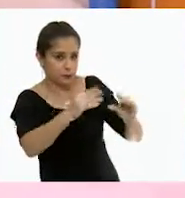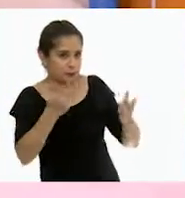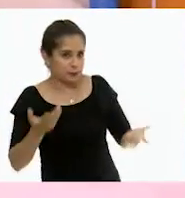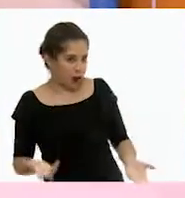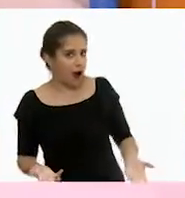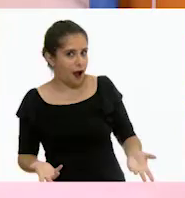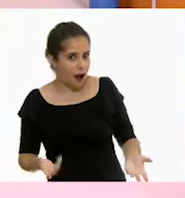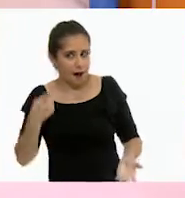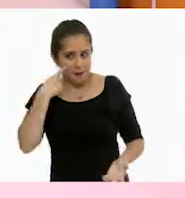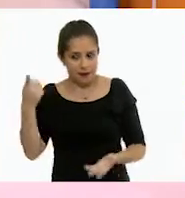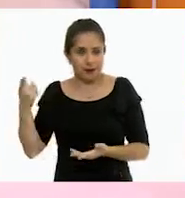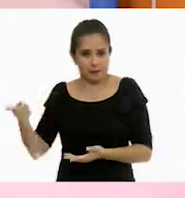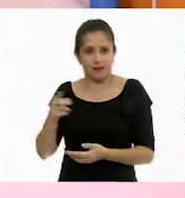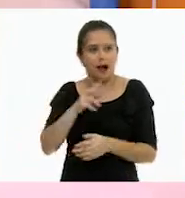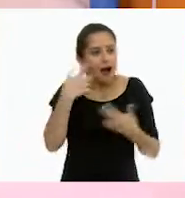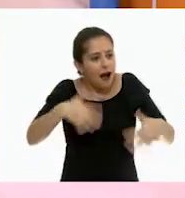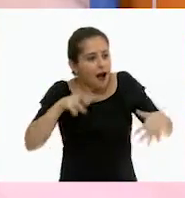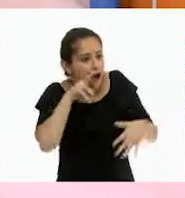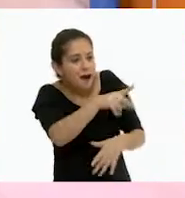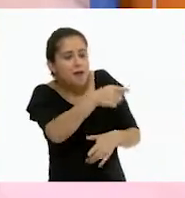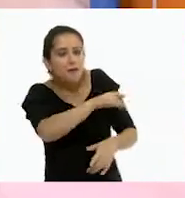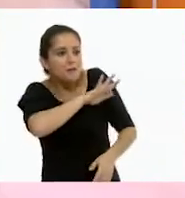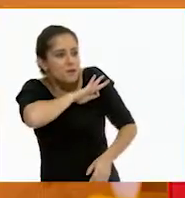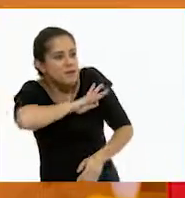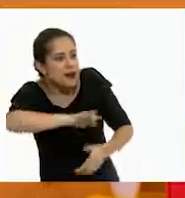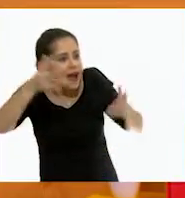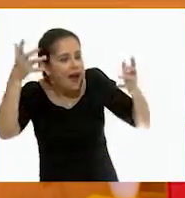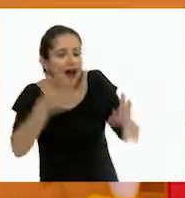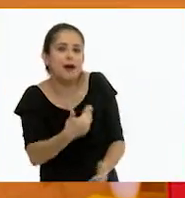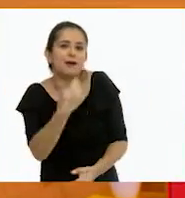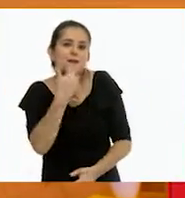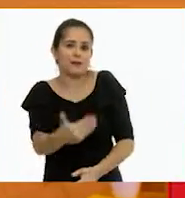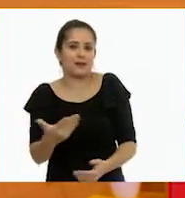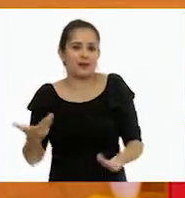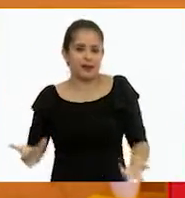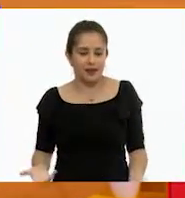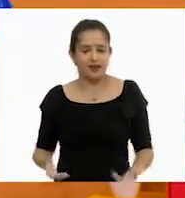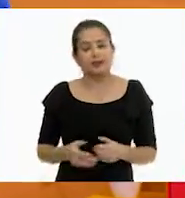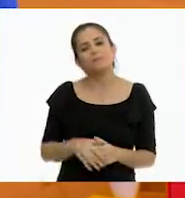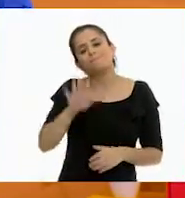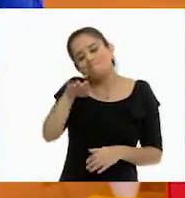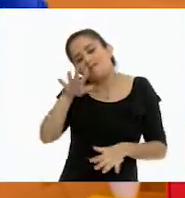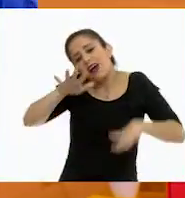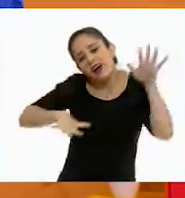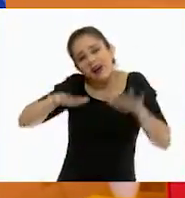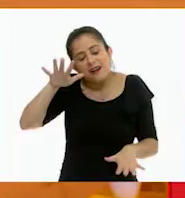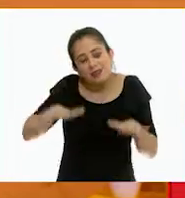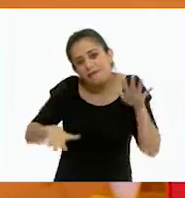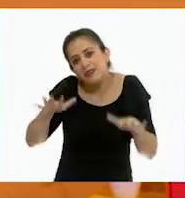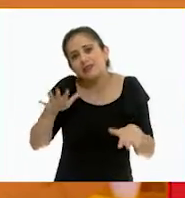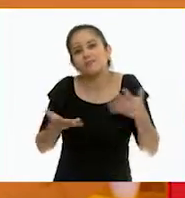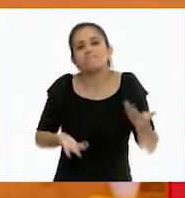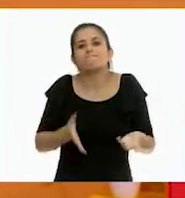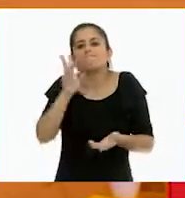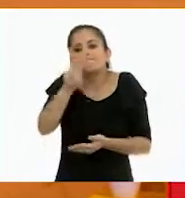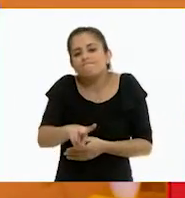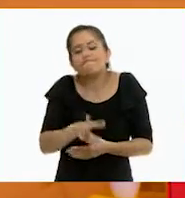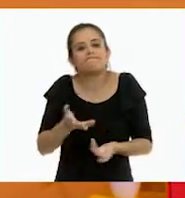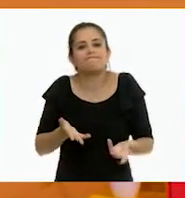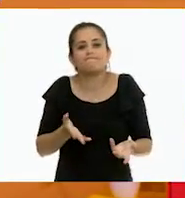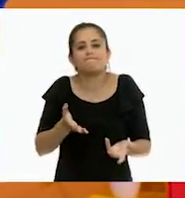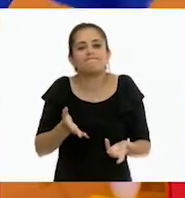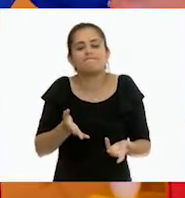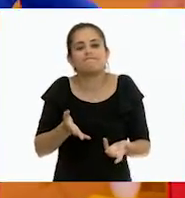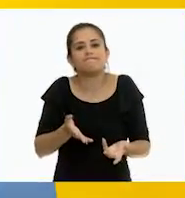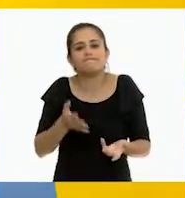un reconocimiento para esa persona, porque hay muchas personas. A veces pasa, sucede que no nos damos cuenta